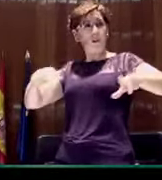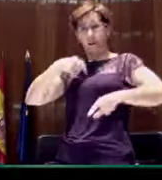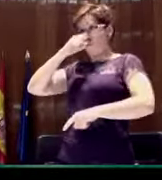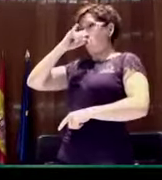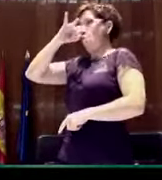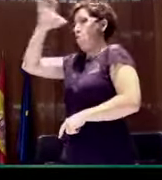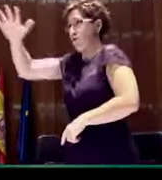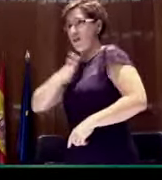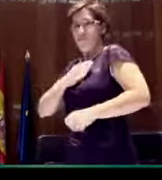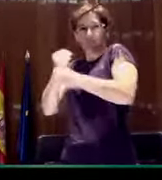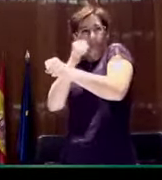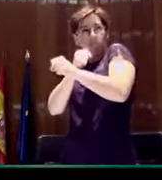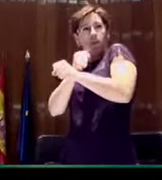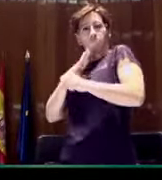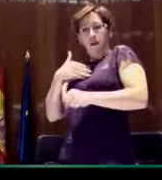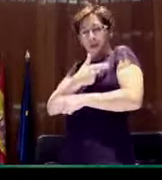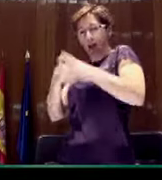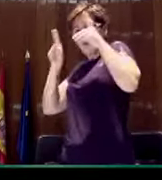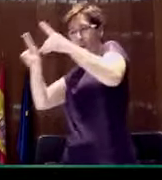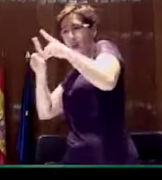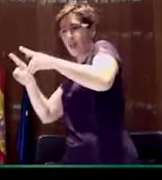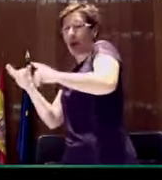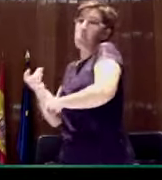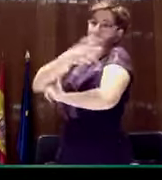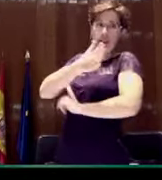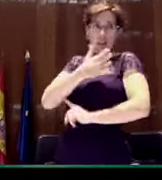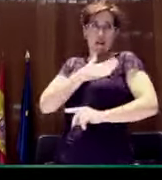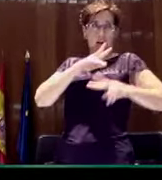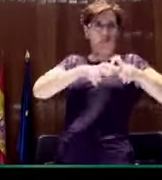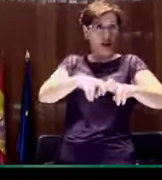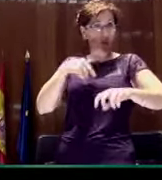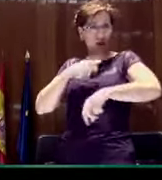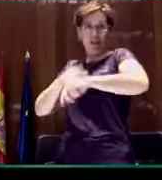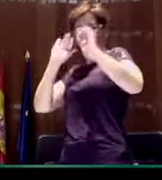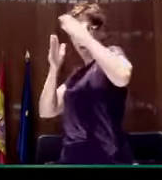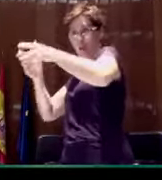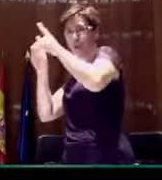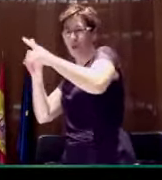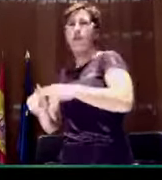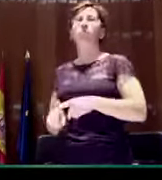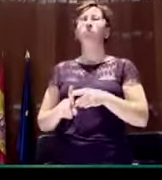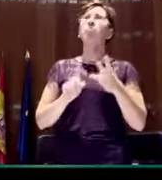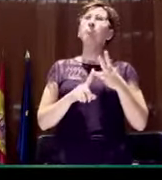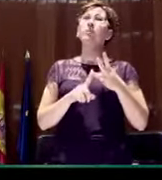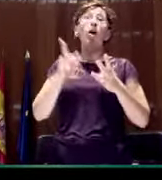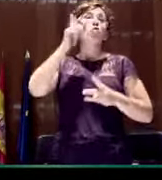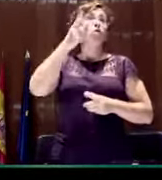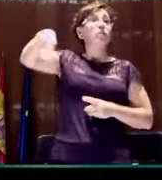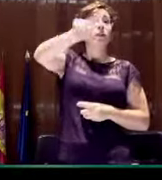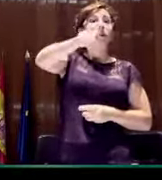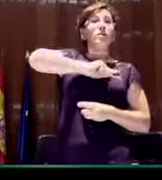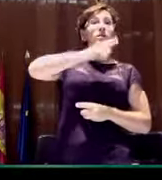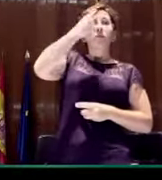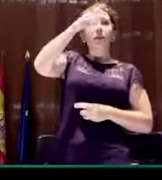a su investigación, pero más a la docencia que a la investigación, tengo que reconocerlo. También me he dedicado muchos años, no sé si lo sabrán,